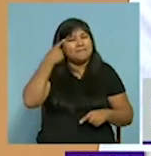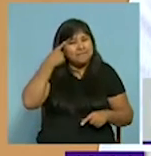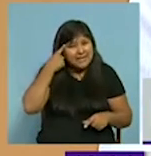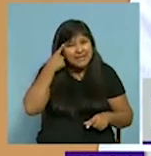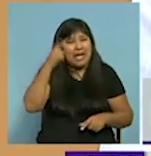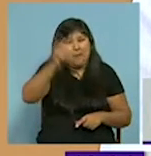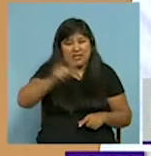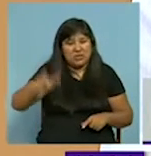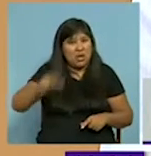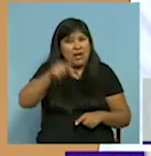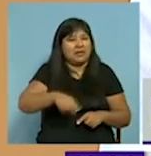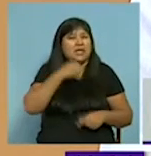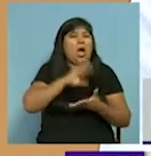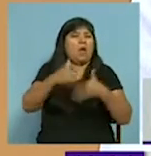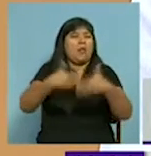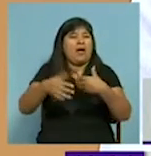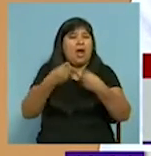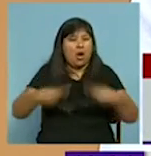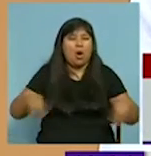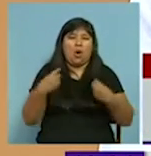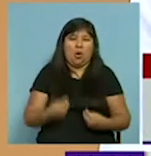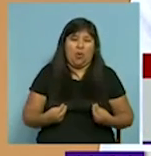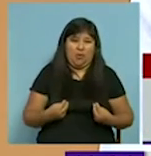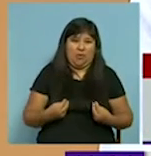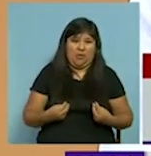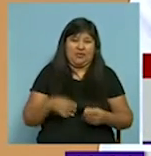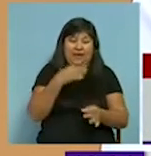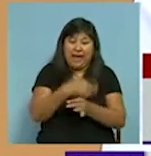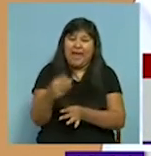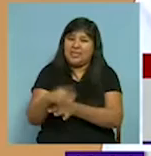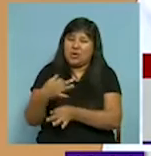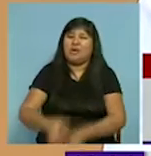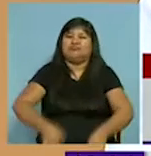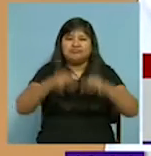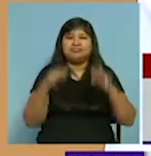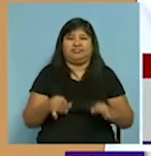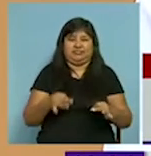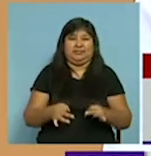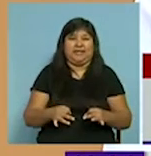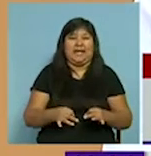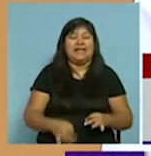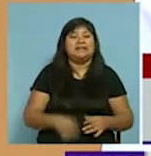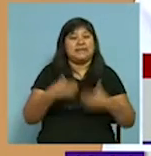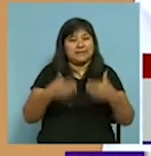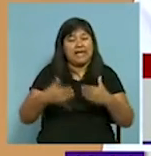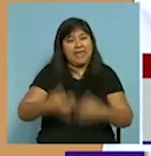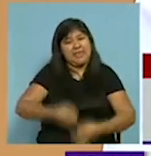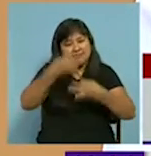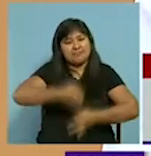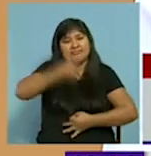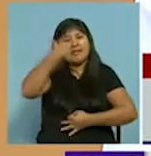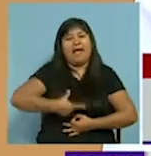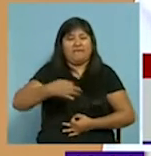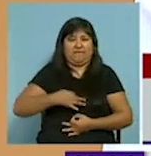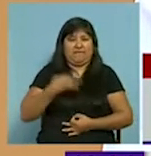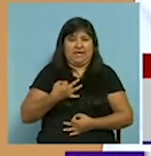pasa por la educación cada cada vez se educa se educa menos cada vez se enseña menos este conductas de vida